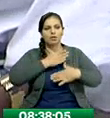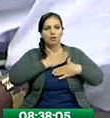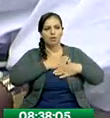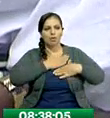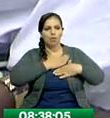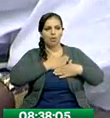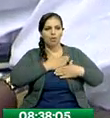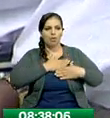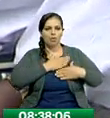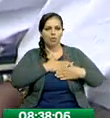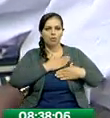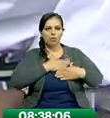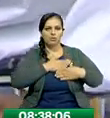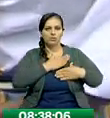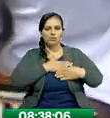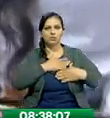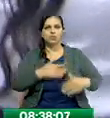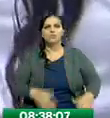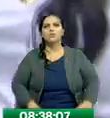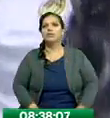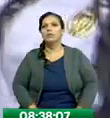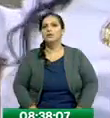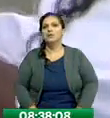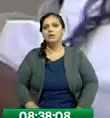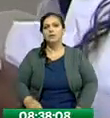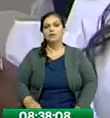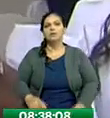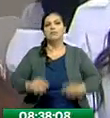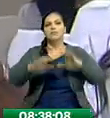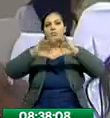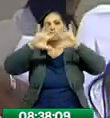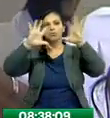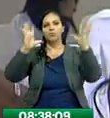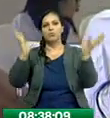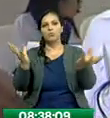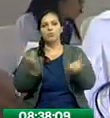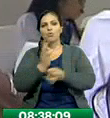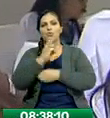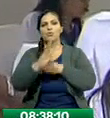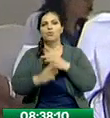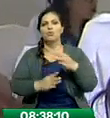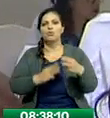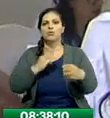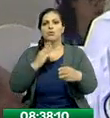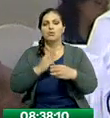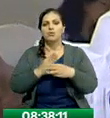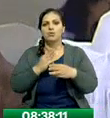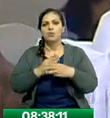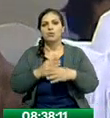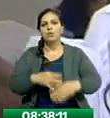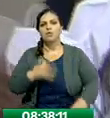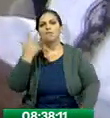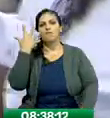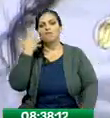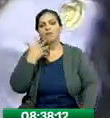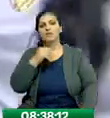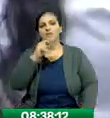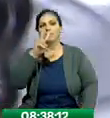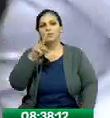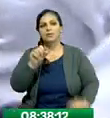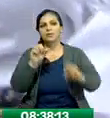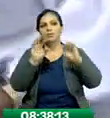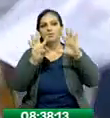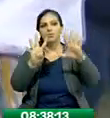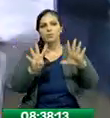conocimiento se celebran los todos los 29 de septiembre a nivel mundial por ser un órgano tan noble para el ser humano nosotros como hospital del día de